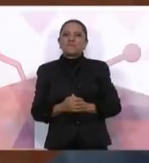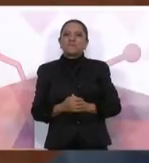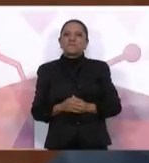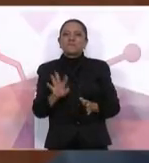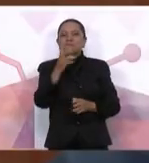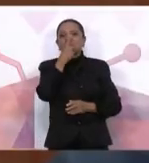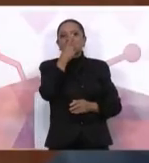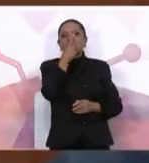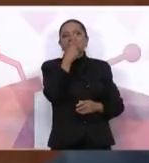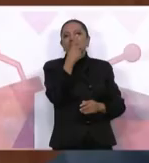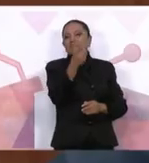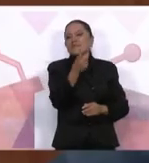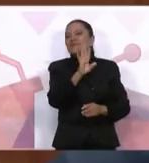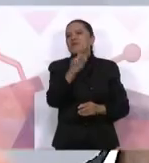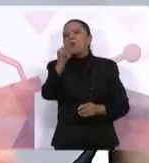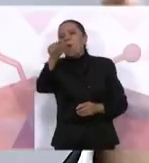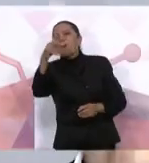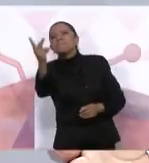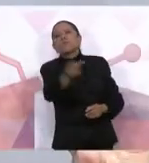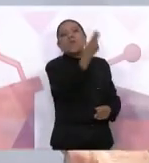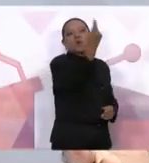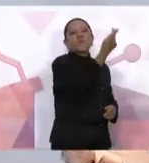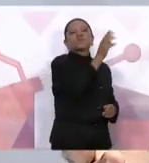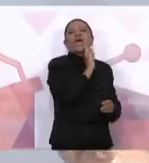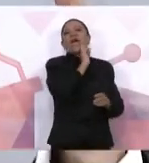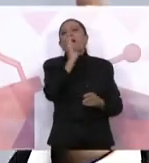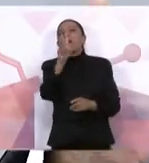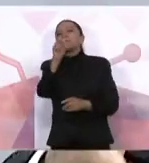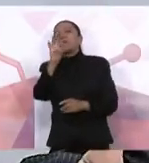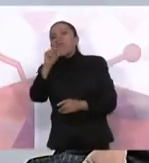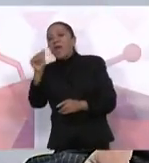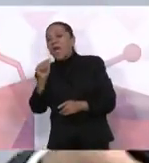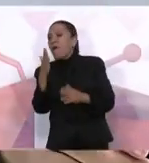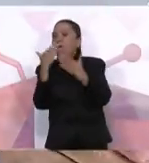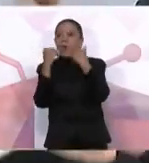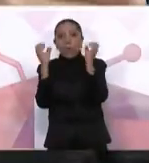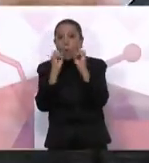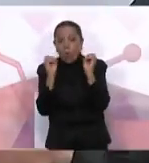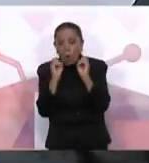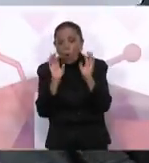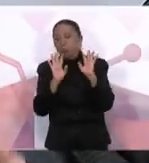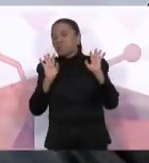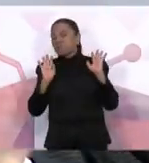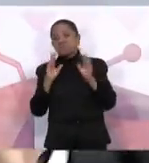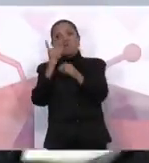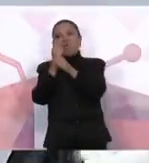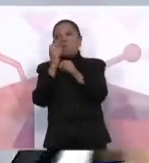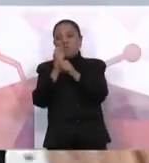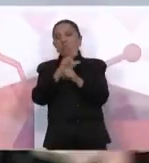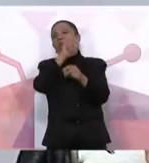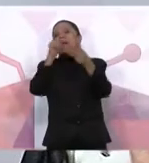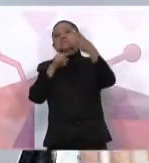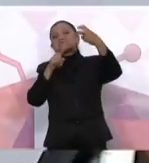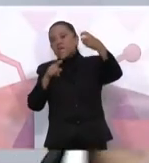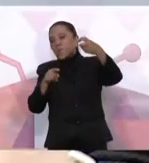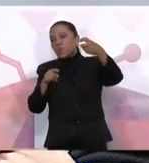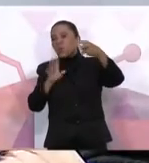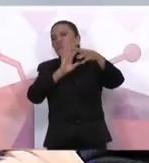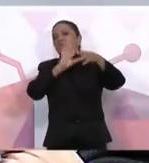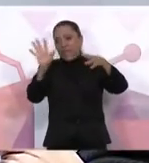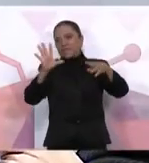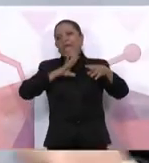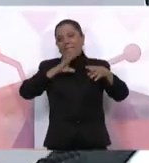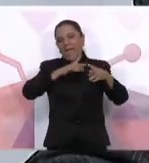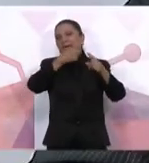jorge meade el que respondiera alejandro vera no se encuentra en la primera ronda en otra en la segunda y tercera habrá otros candidatos que